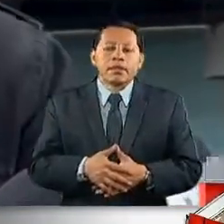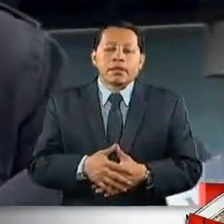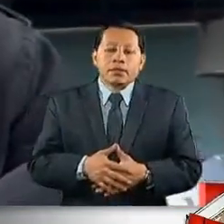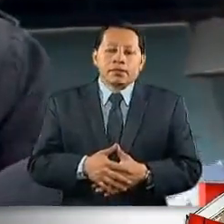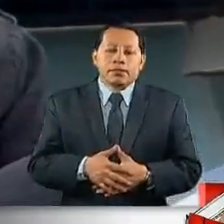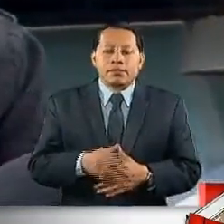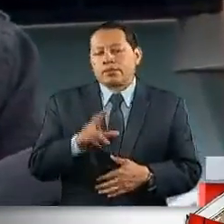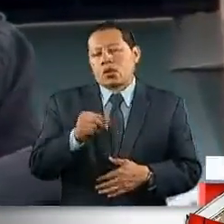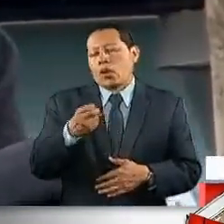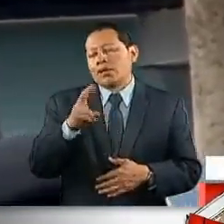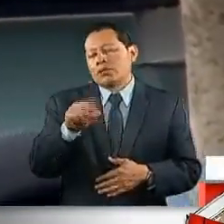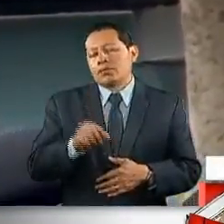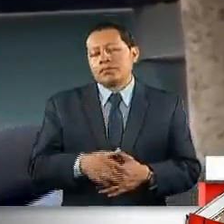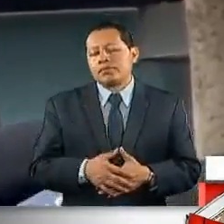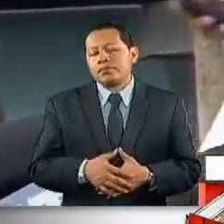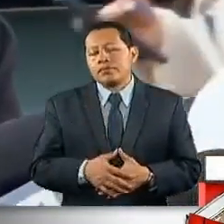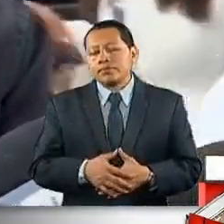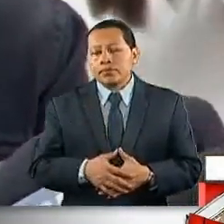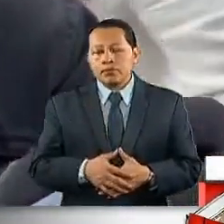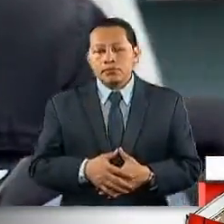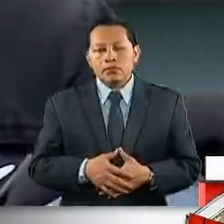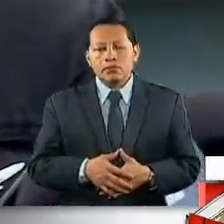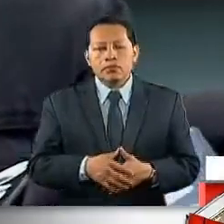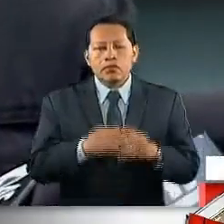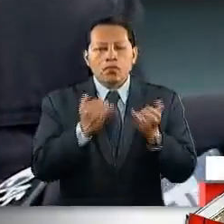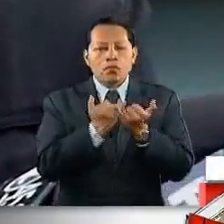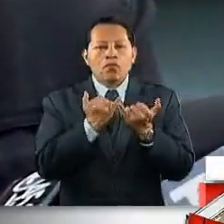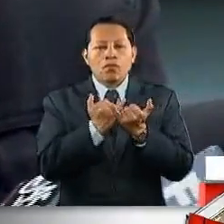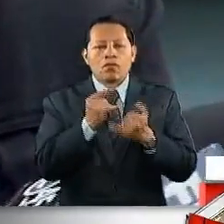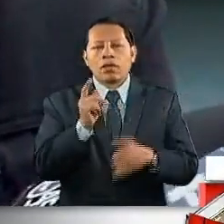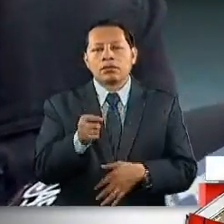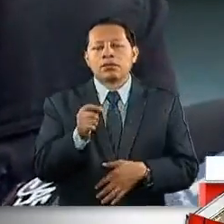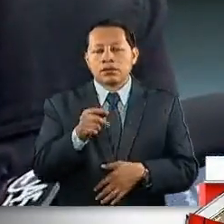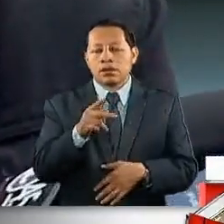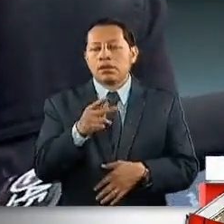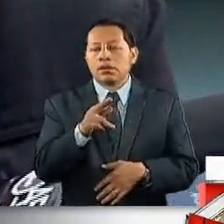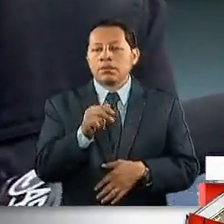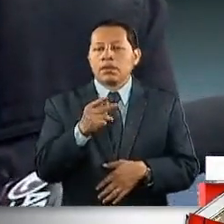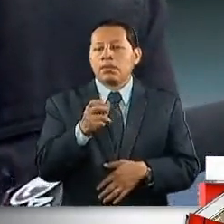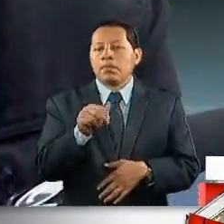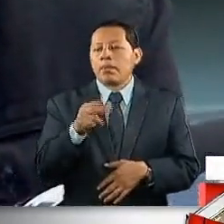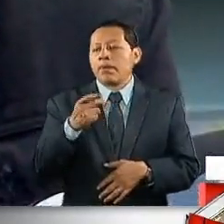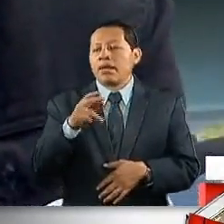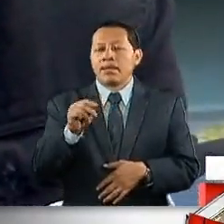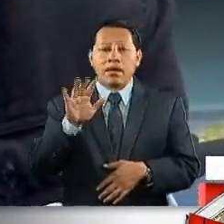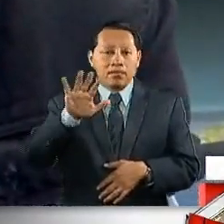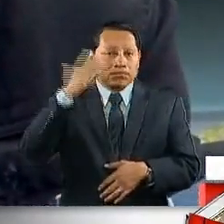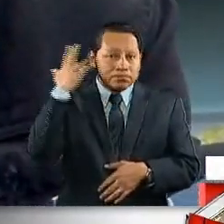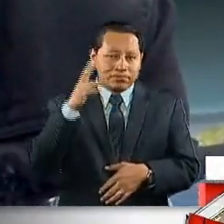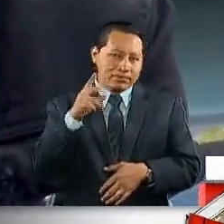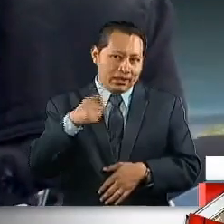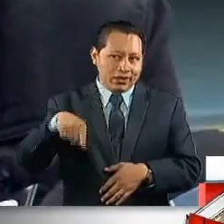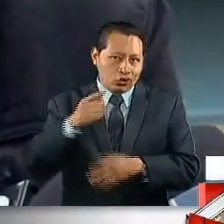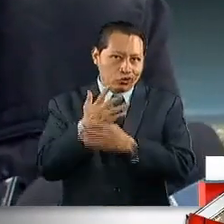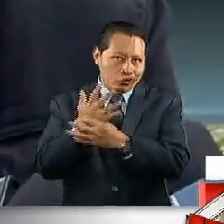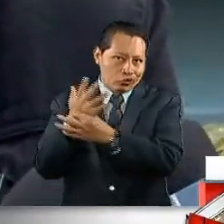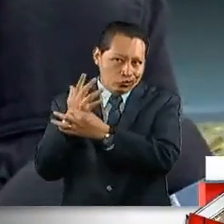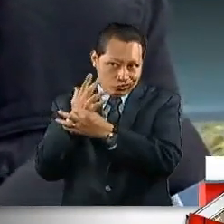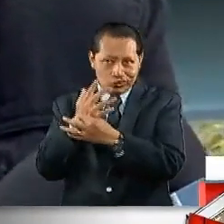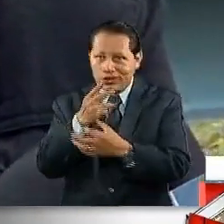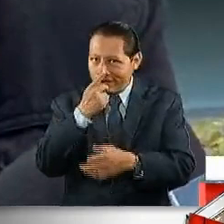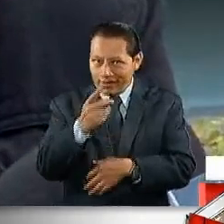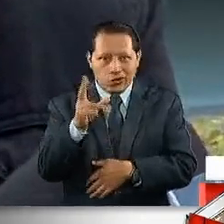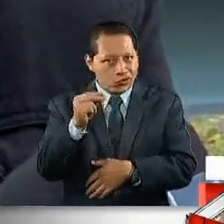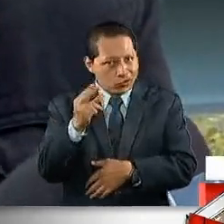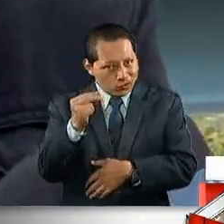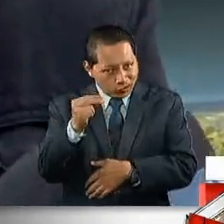No, no es así. Incluso la oposición quería que no se diera fast track. Y eso es lo que hizo las